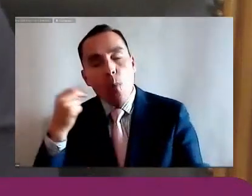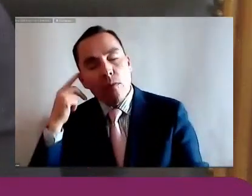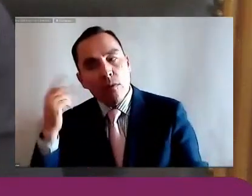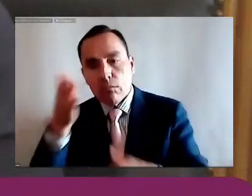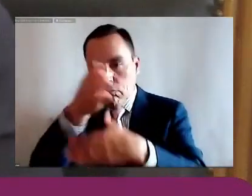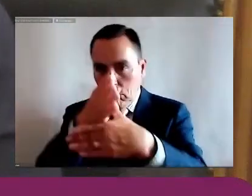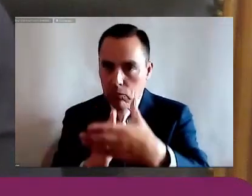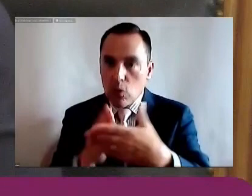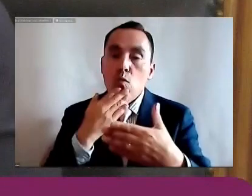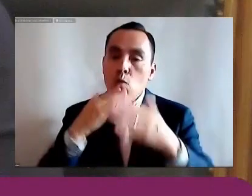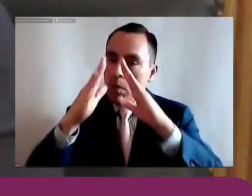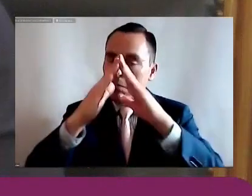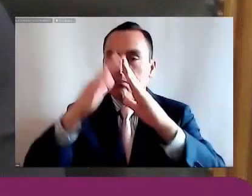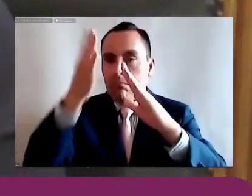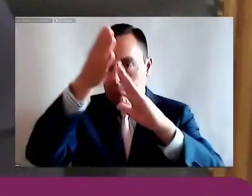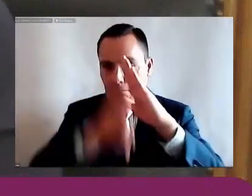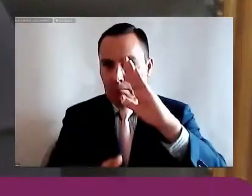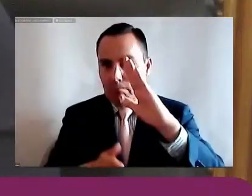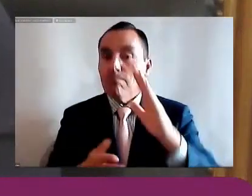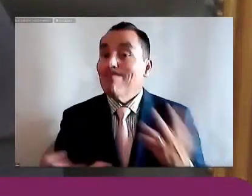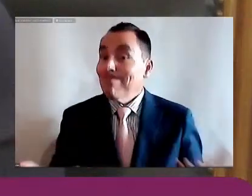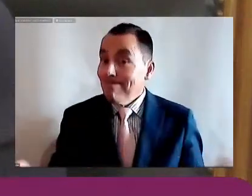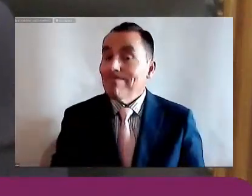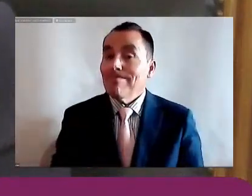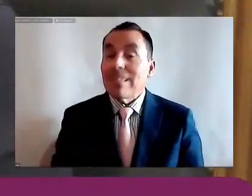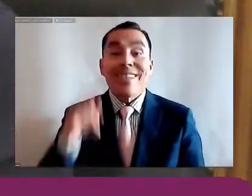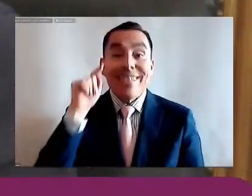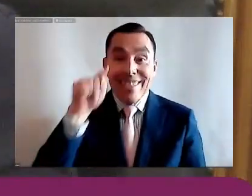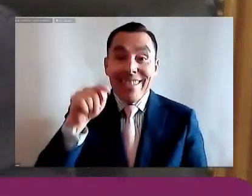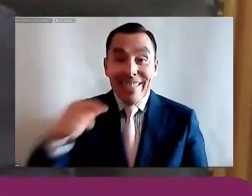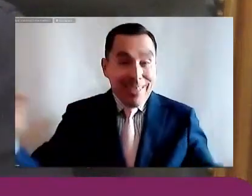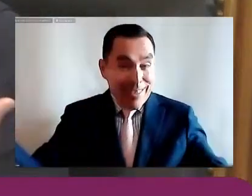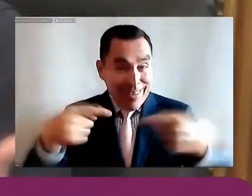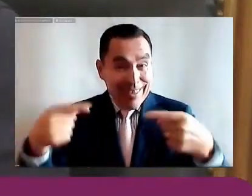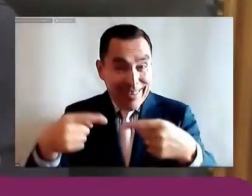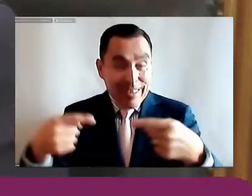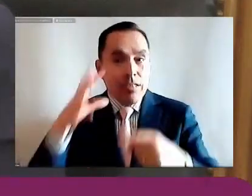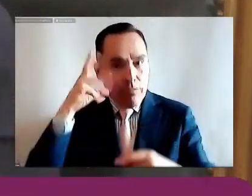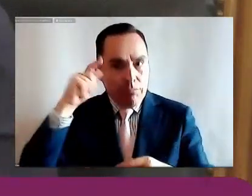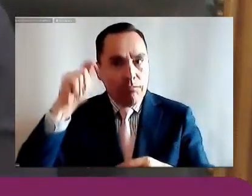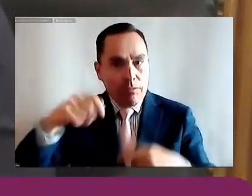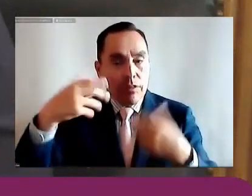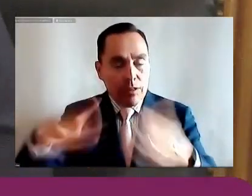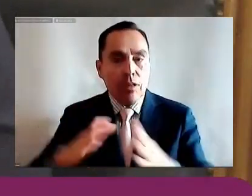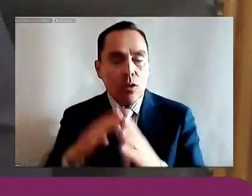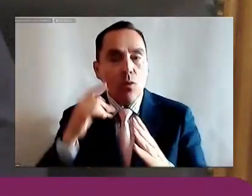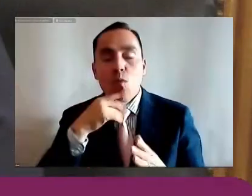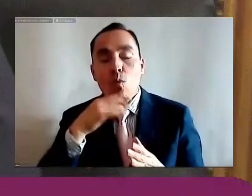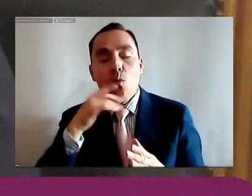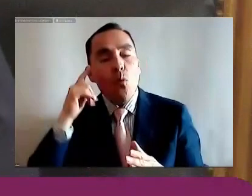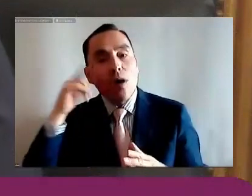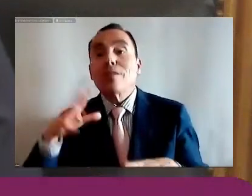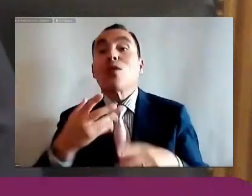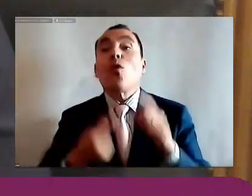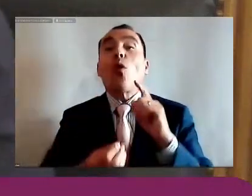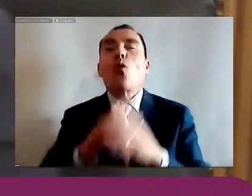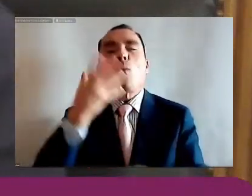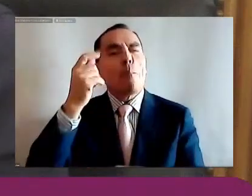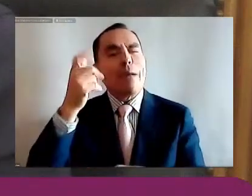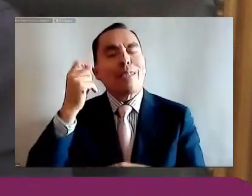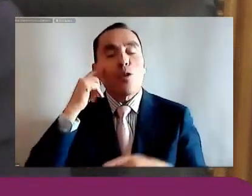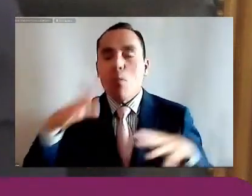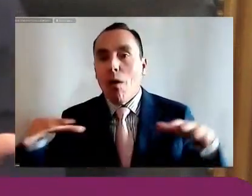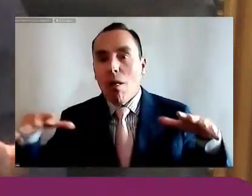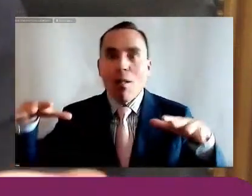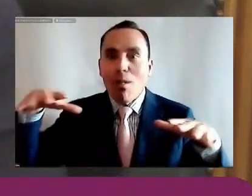Y en este conflicto, obviamente, vuelve a surgir este fantasma del trabajo no remunerado que realizan las